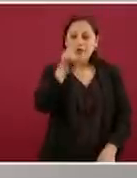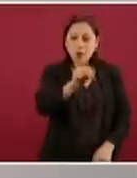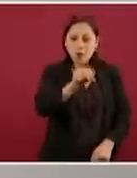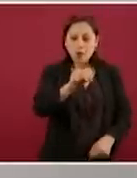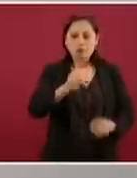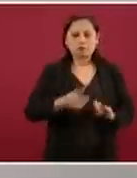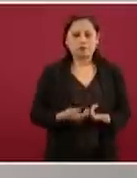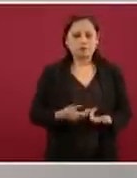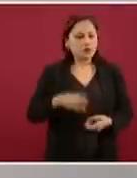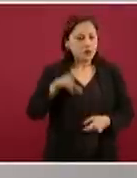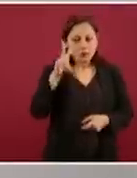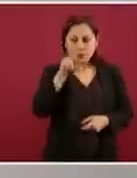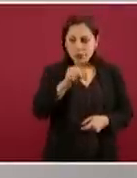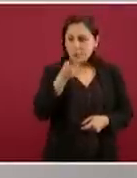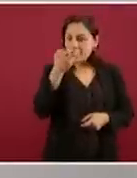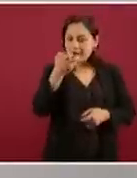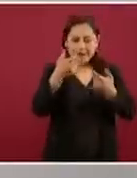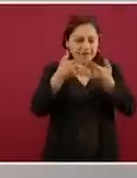no,